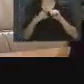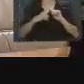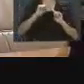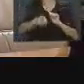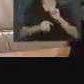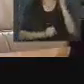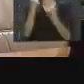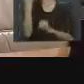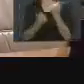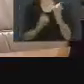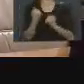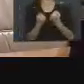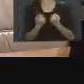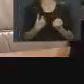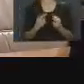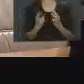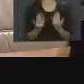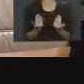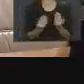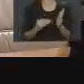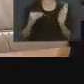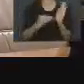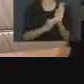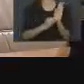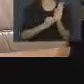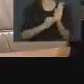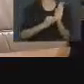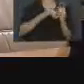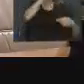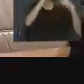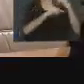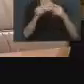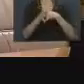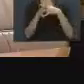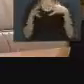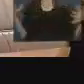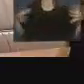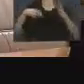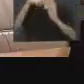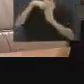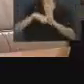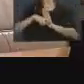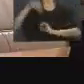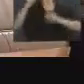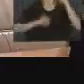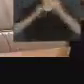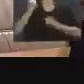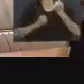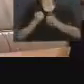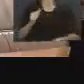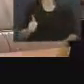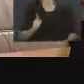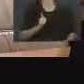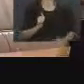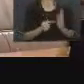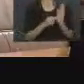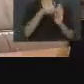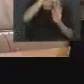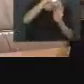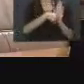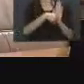empresa y yo espero que ahora se forme un precedente para todos los megaproyectos que tienen que cumplir con la normativa